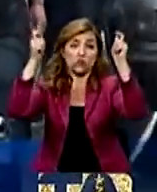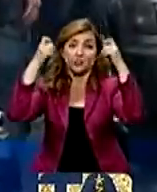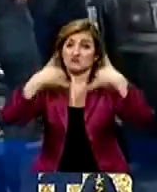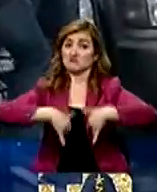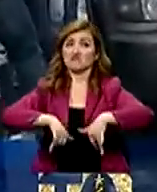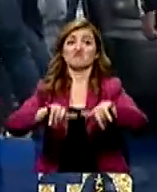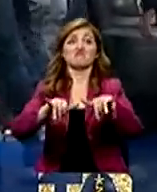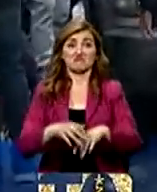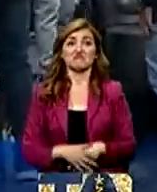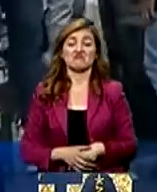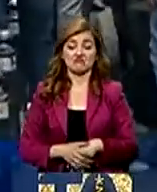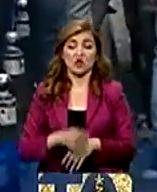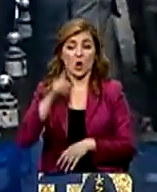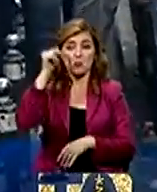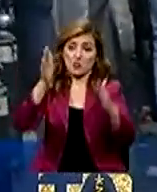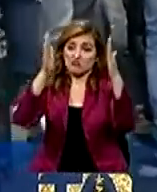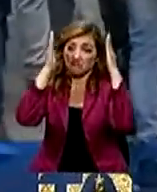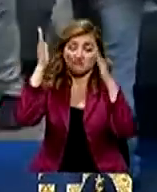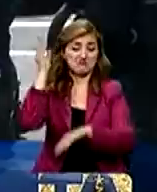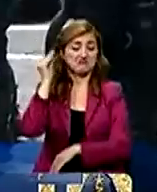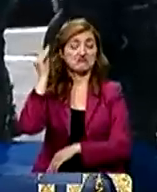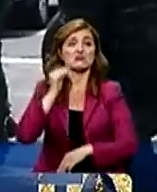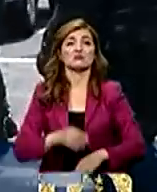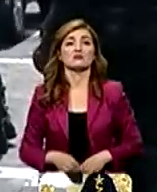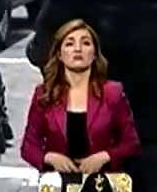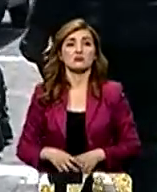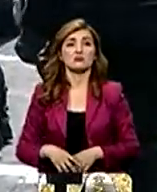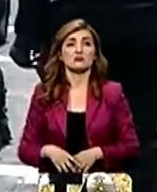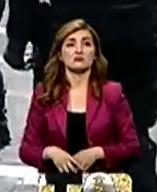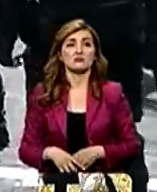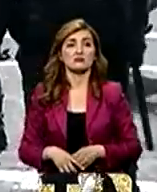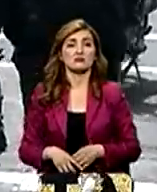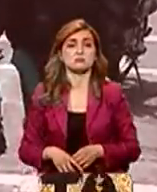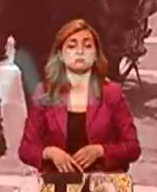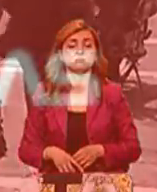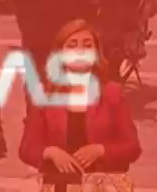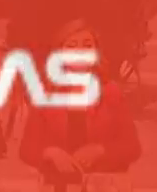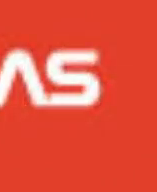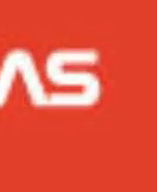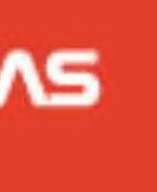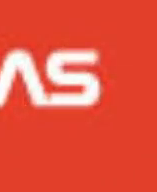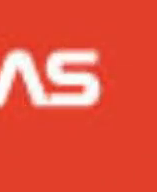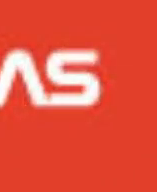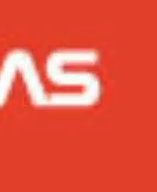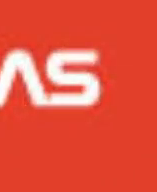manifestaciones hasta ser escuchados por el gobierno. En Quito, Daniela Valencia, 24 horas.